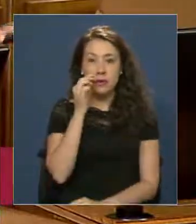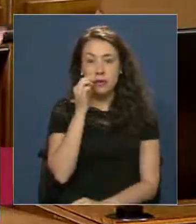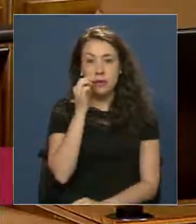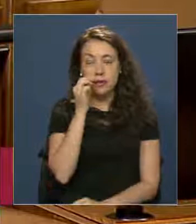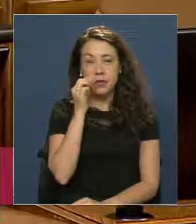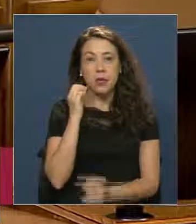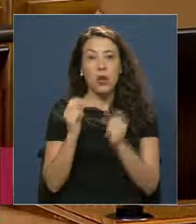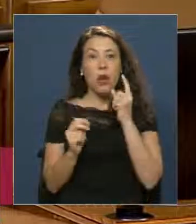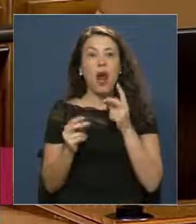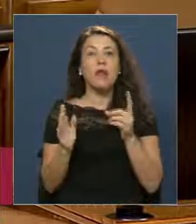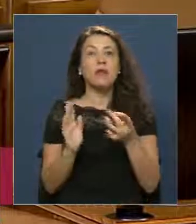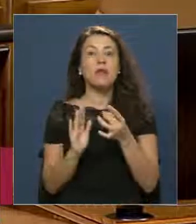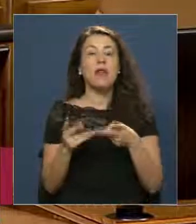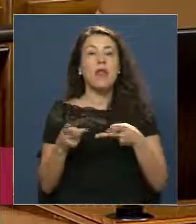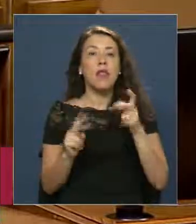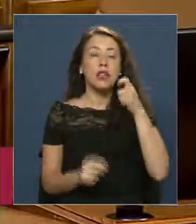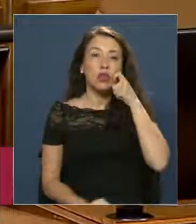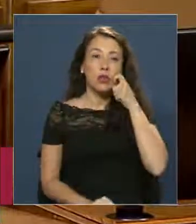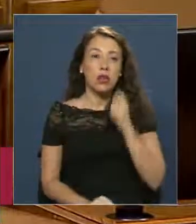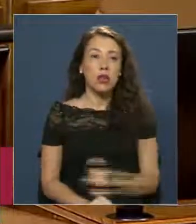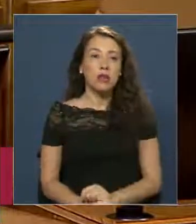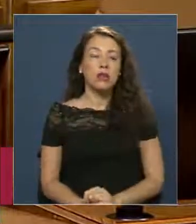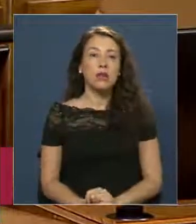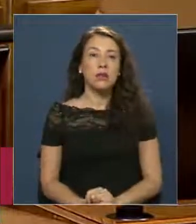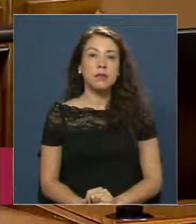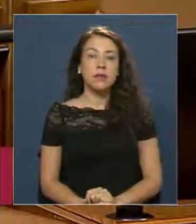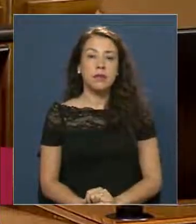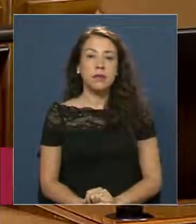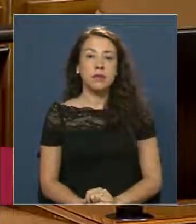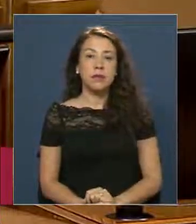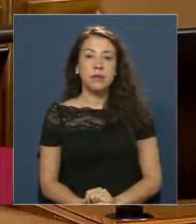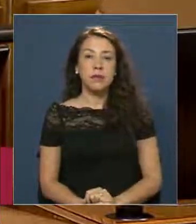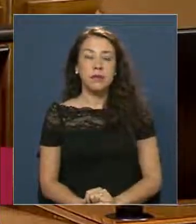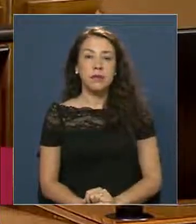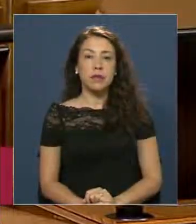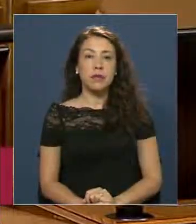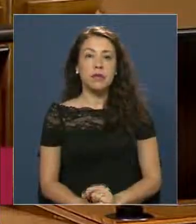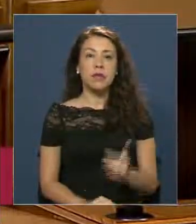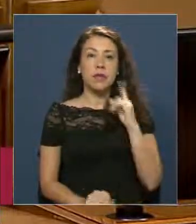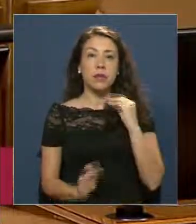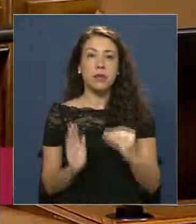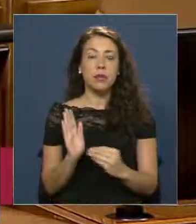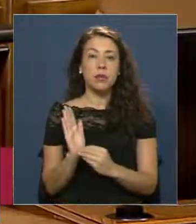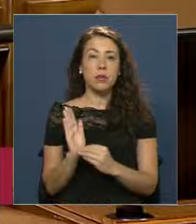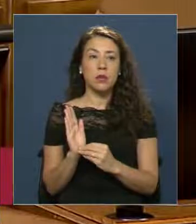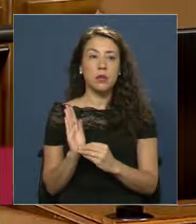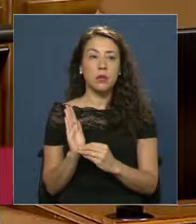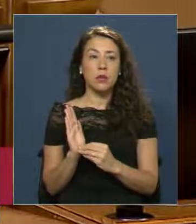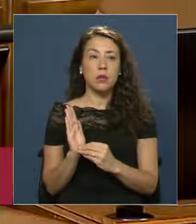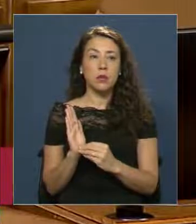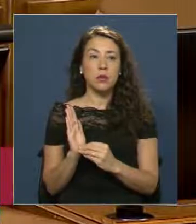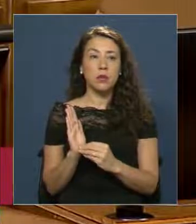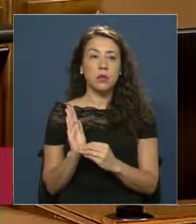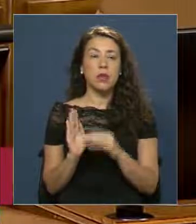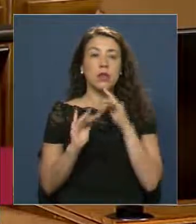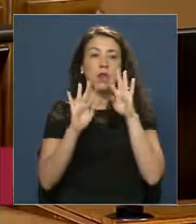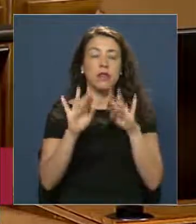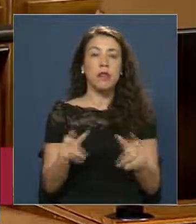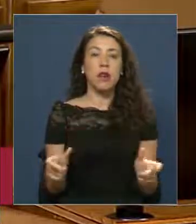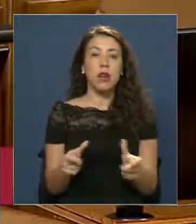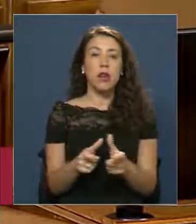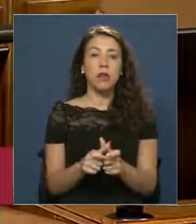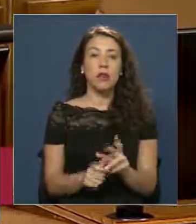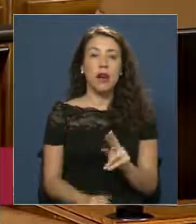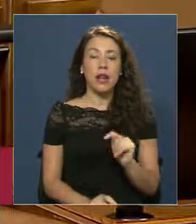¿Qué violaciones a los derechos humanos? Bueno, las violaciones a los derechos humanos que constan de el informe de la